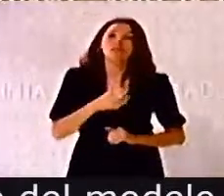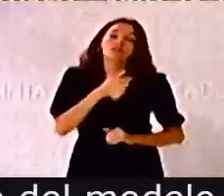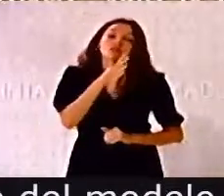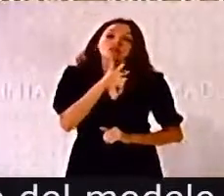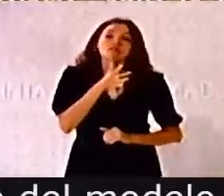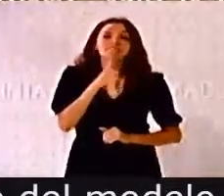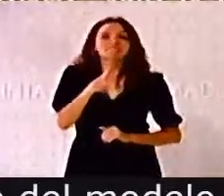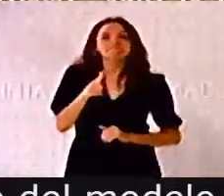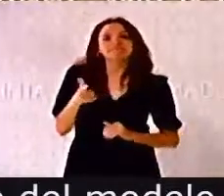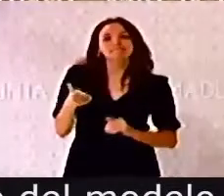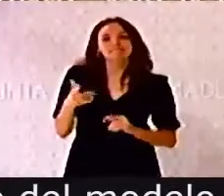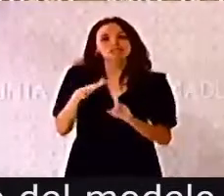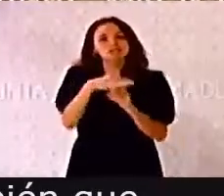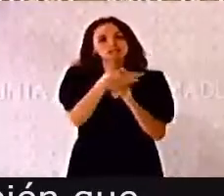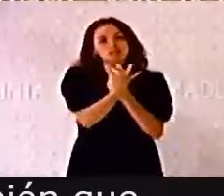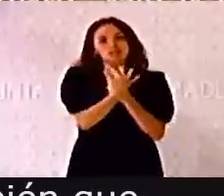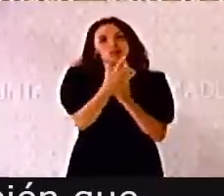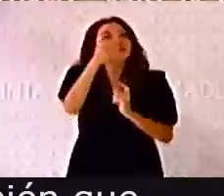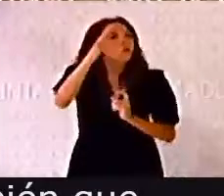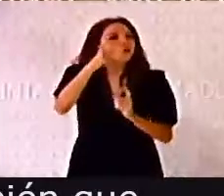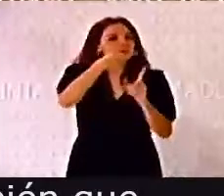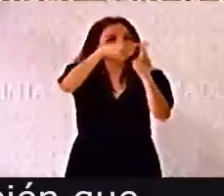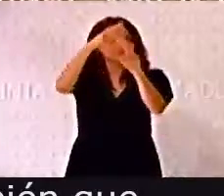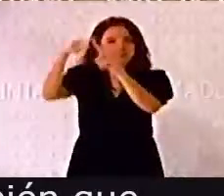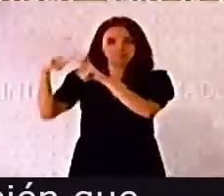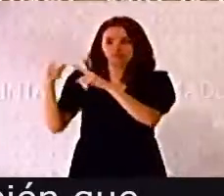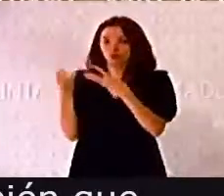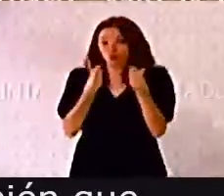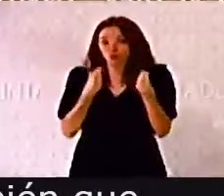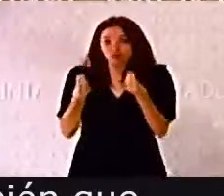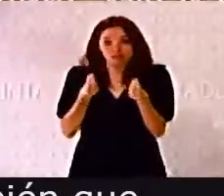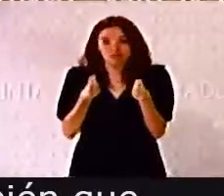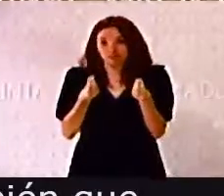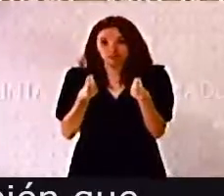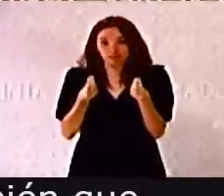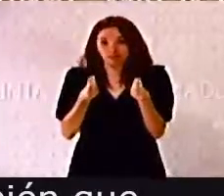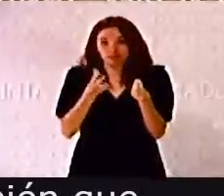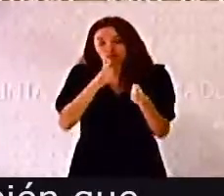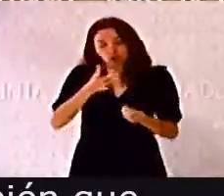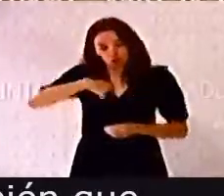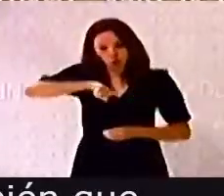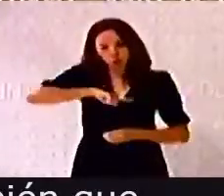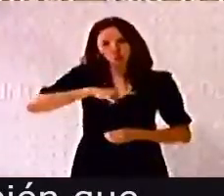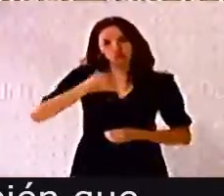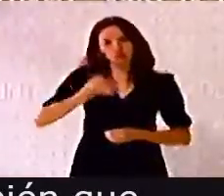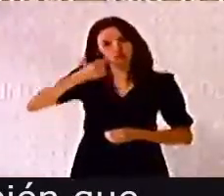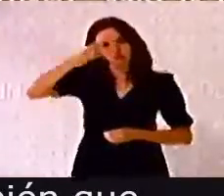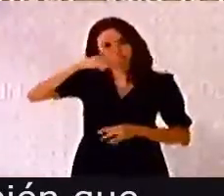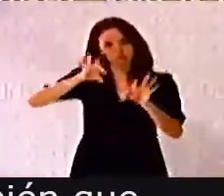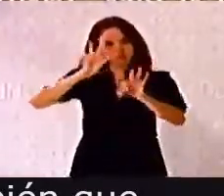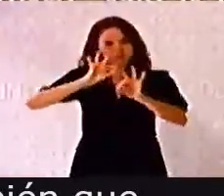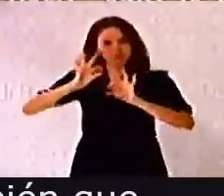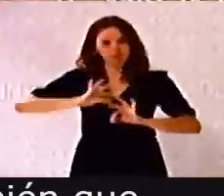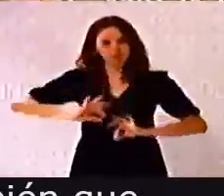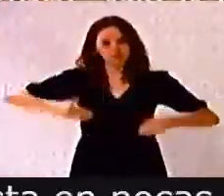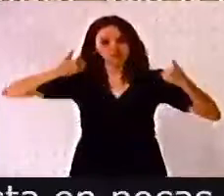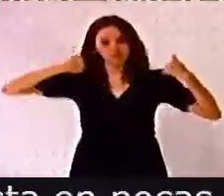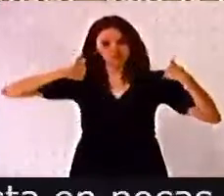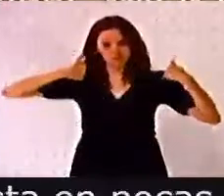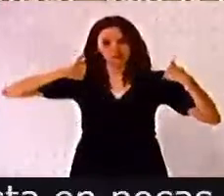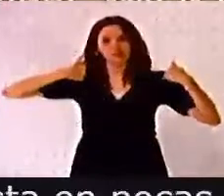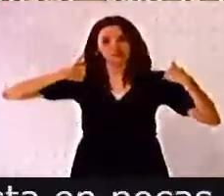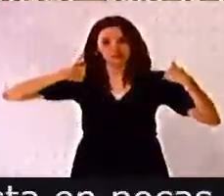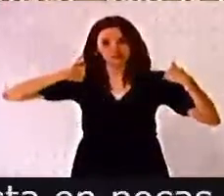las demandas, las realidades son muchas y la respuesta está en pocas manos. Es decir, somos nosotros los que tenemos que decidir. Y yo, de luego, no abdico de